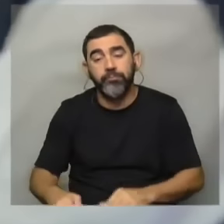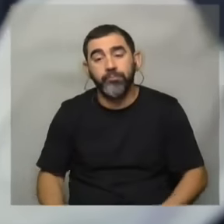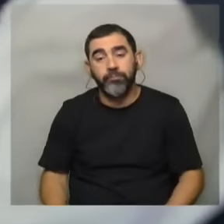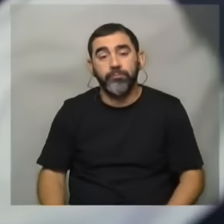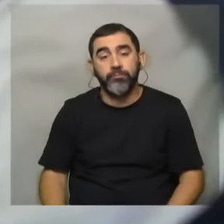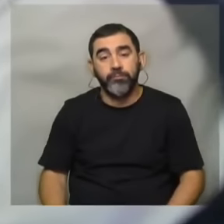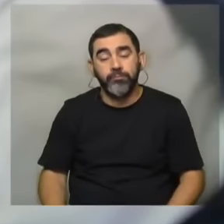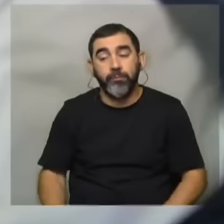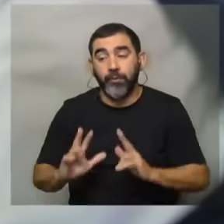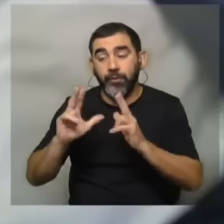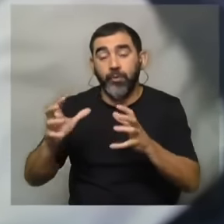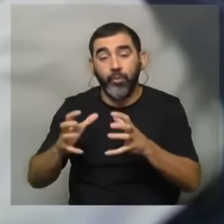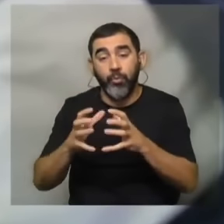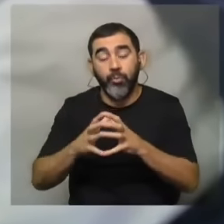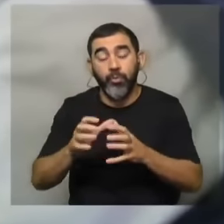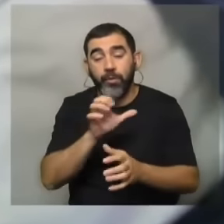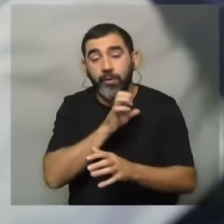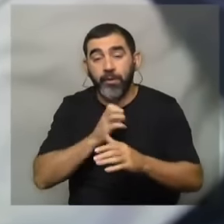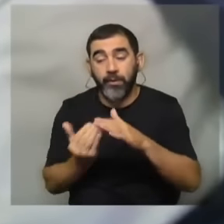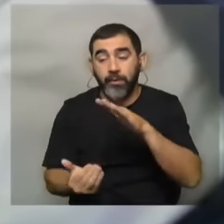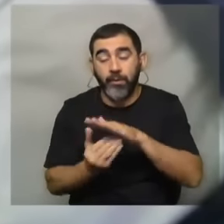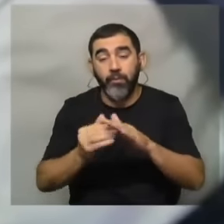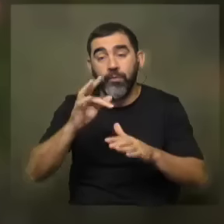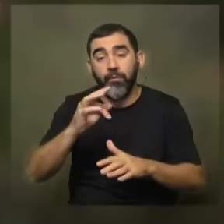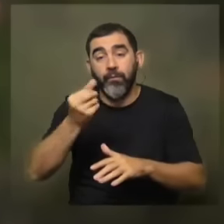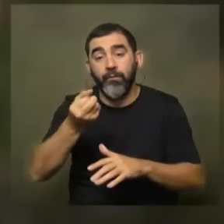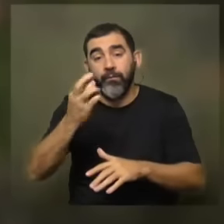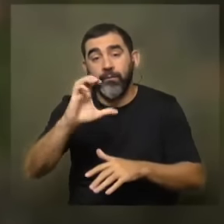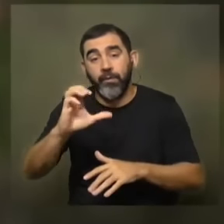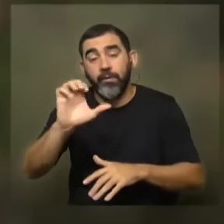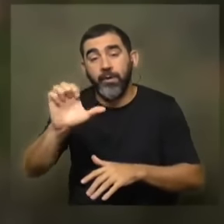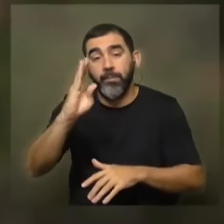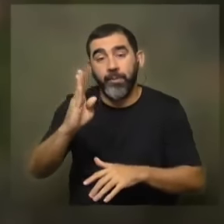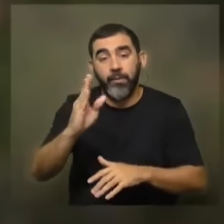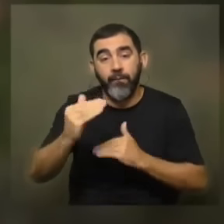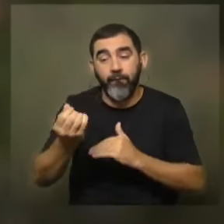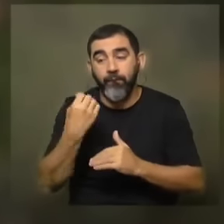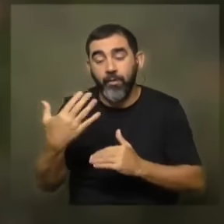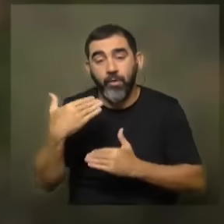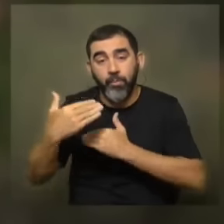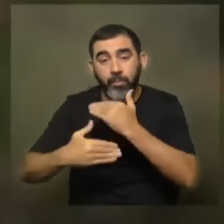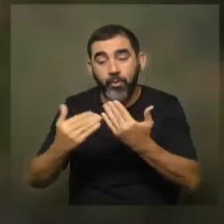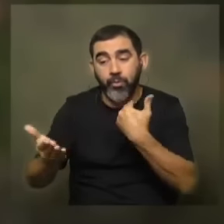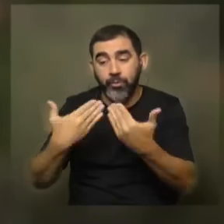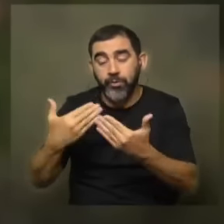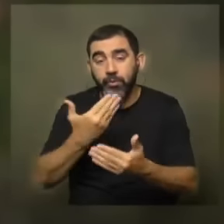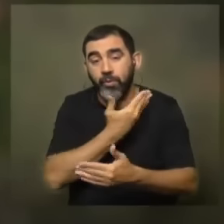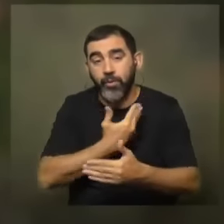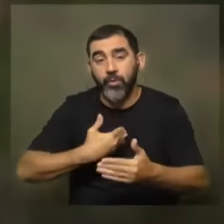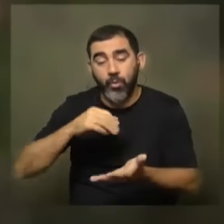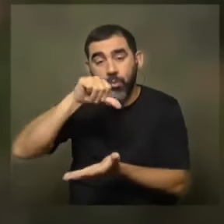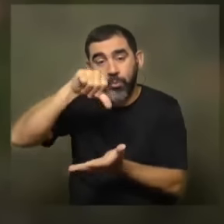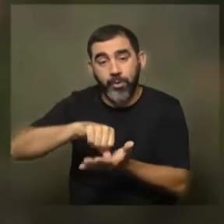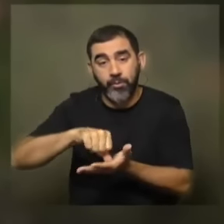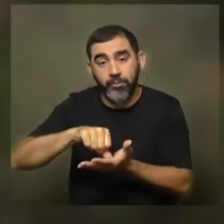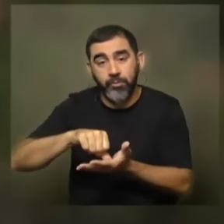briceño de la delegación del Estado Mayor central FARC ep valorando este proceso de diálogos que llevamos con el gobierno nacional